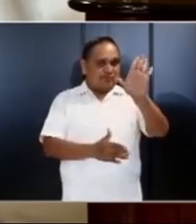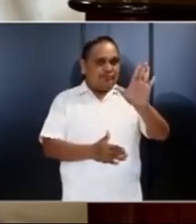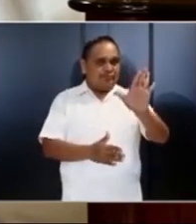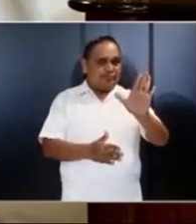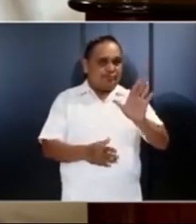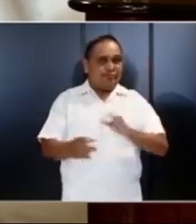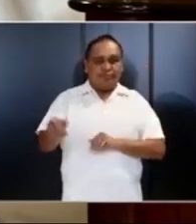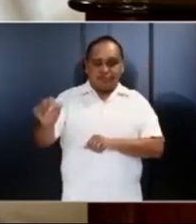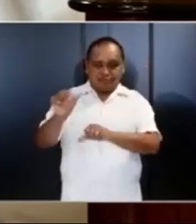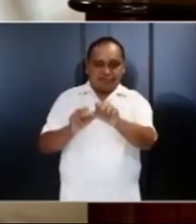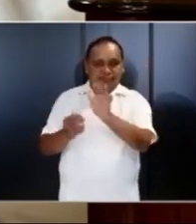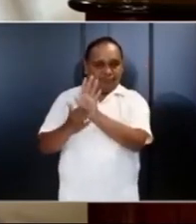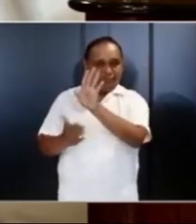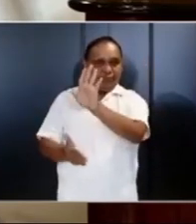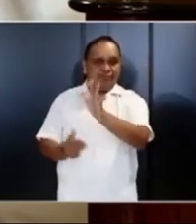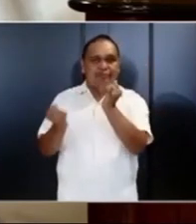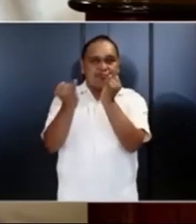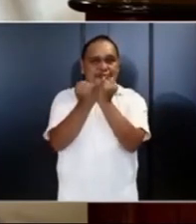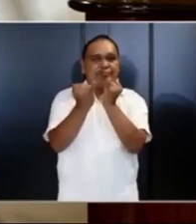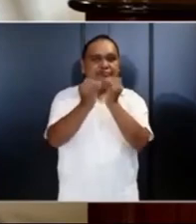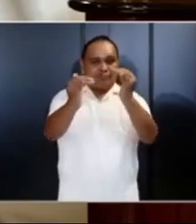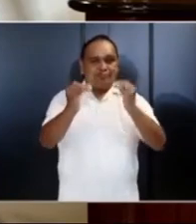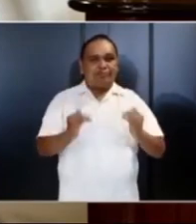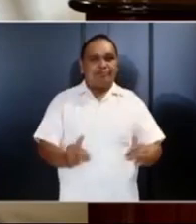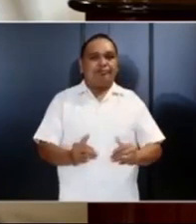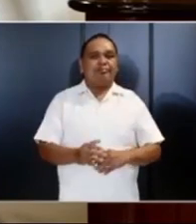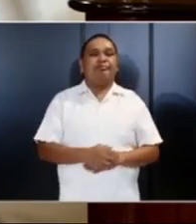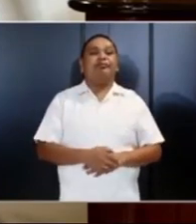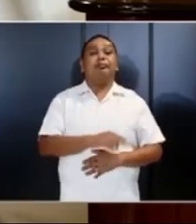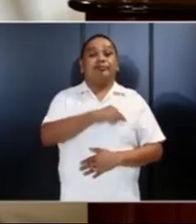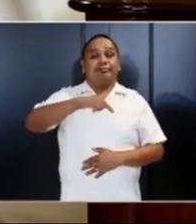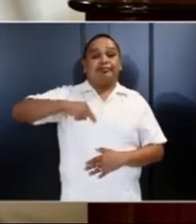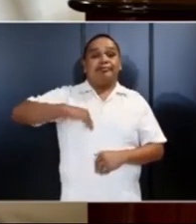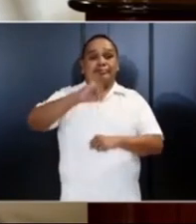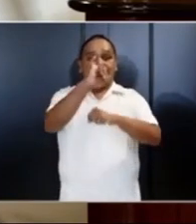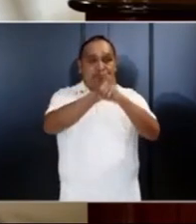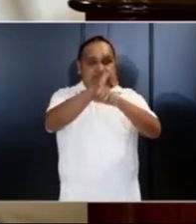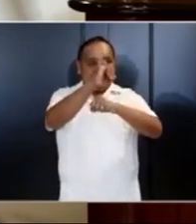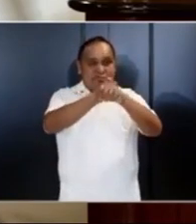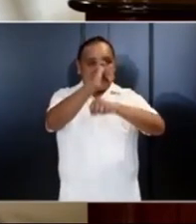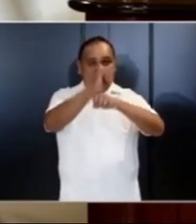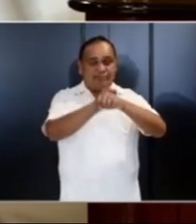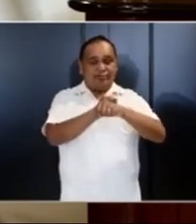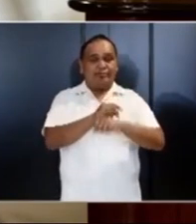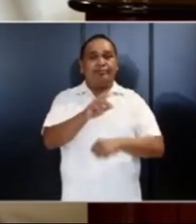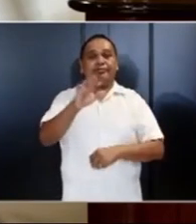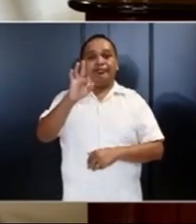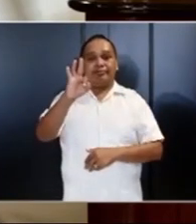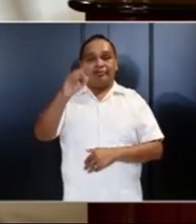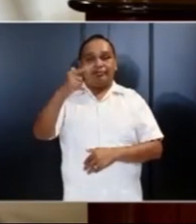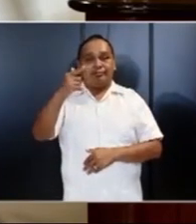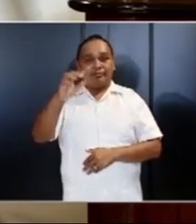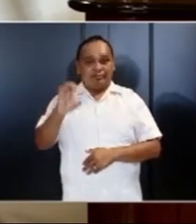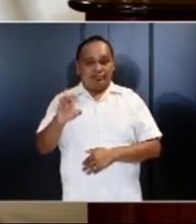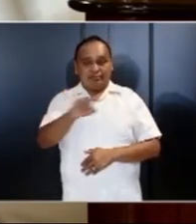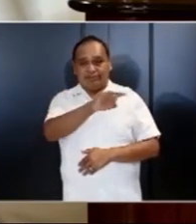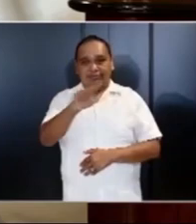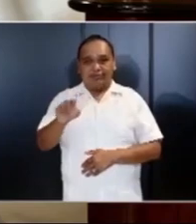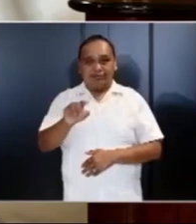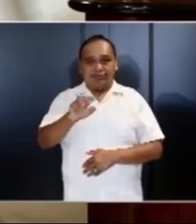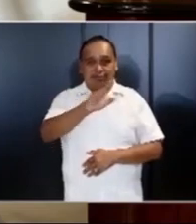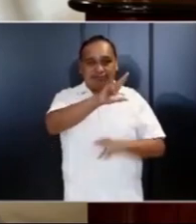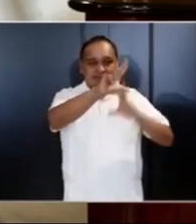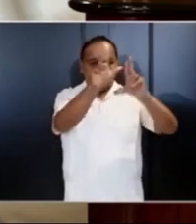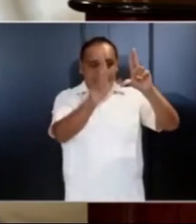recibida, como también aquí estamos ya haciendo todas las investigaciones, y sabemos que la Procuraduría General de la República está haciendo las